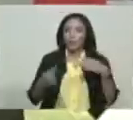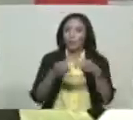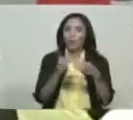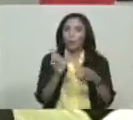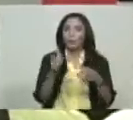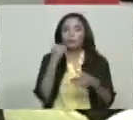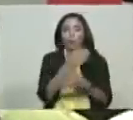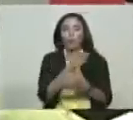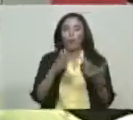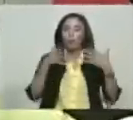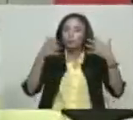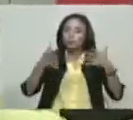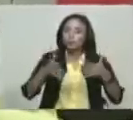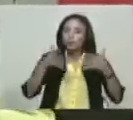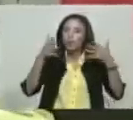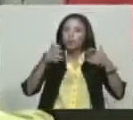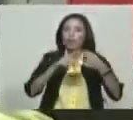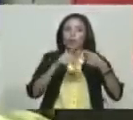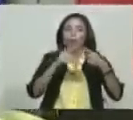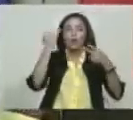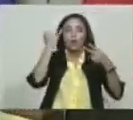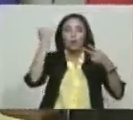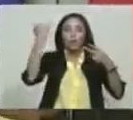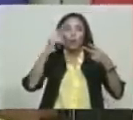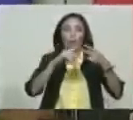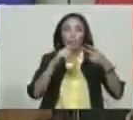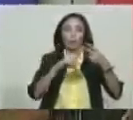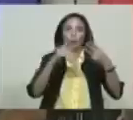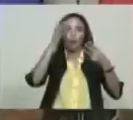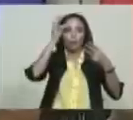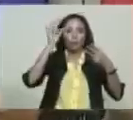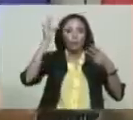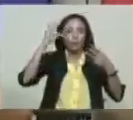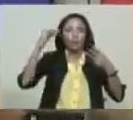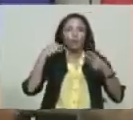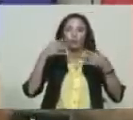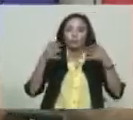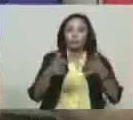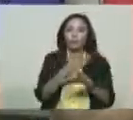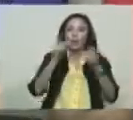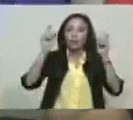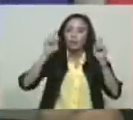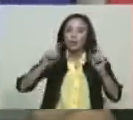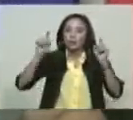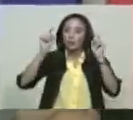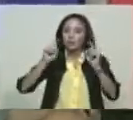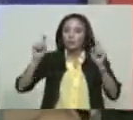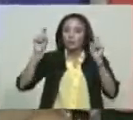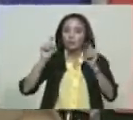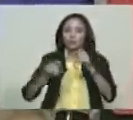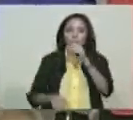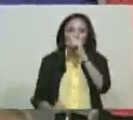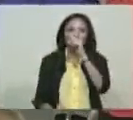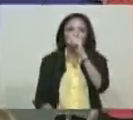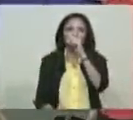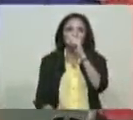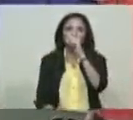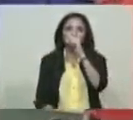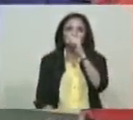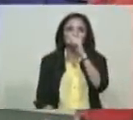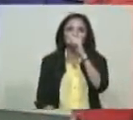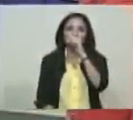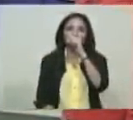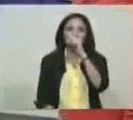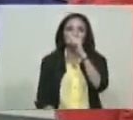gran orientador ideológico, como gran orientador de la formación. Por lo menos la escuela del